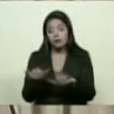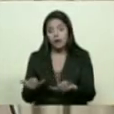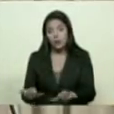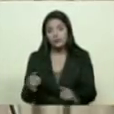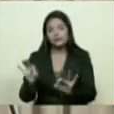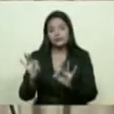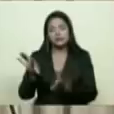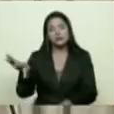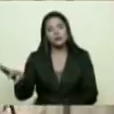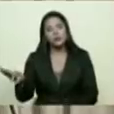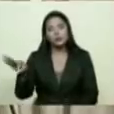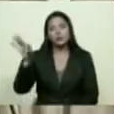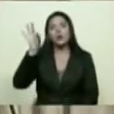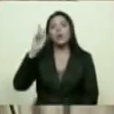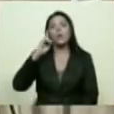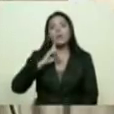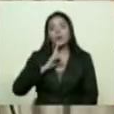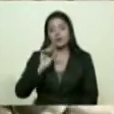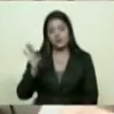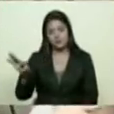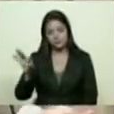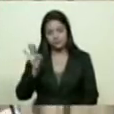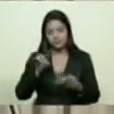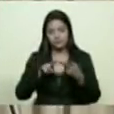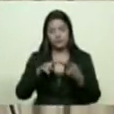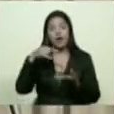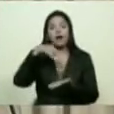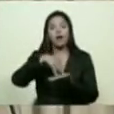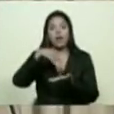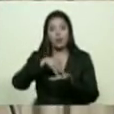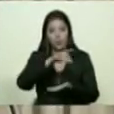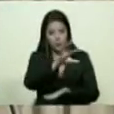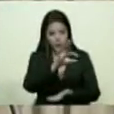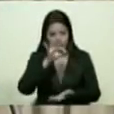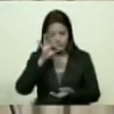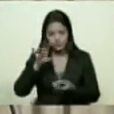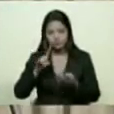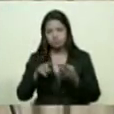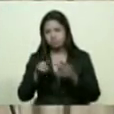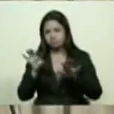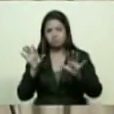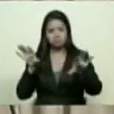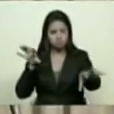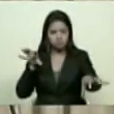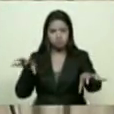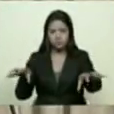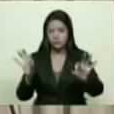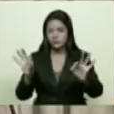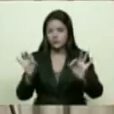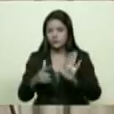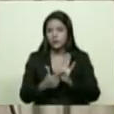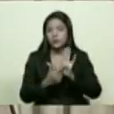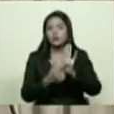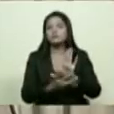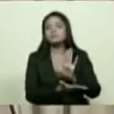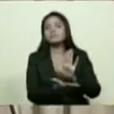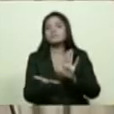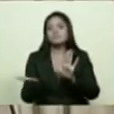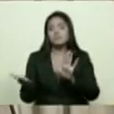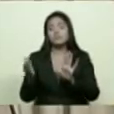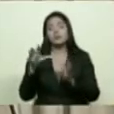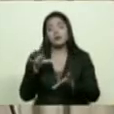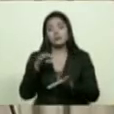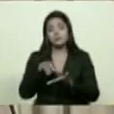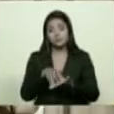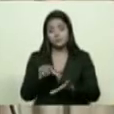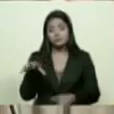el estado Bolívar, en el estado Carabobo, como estados referencia y como